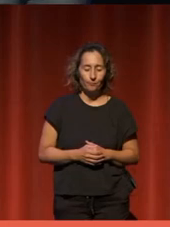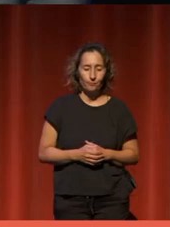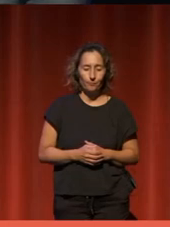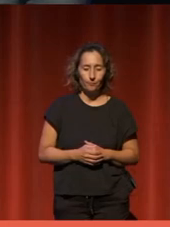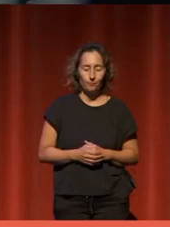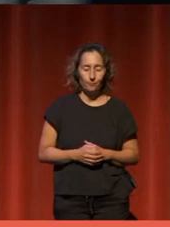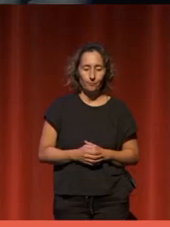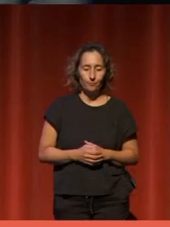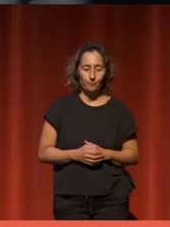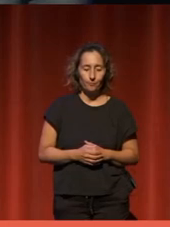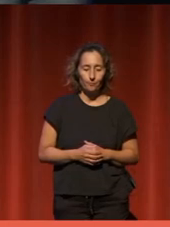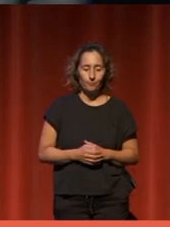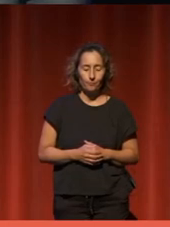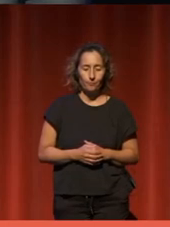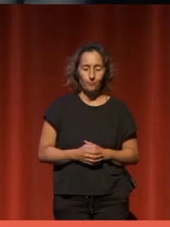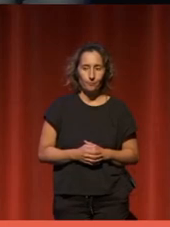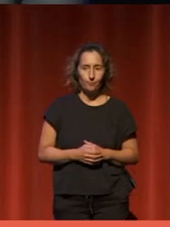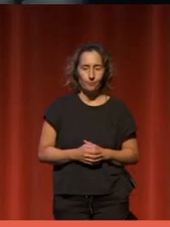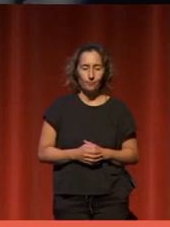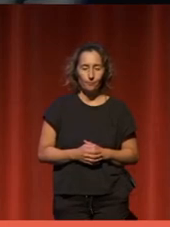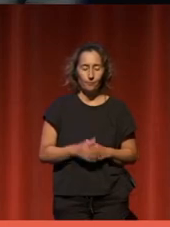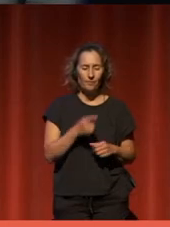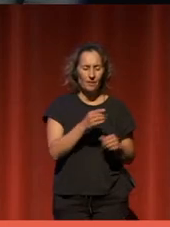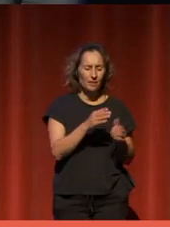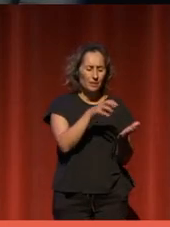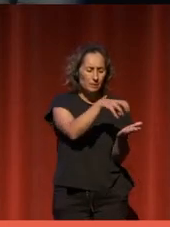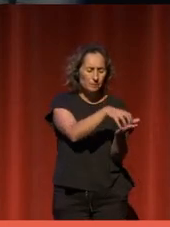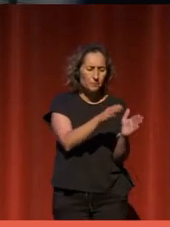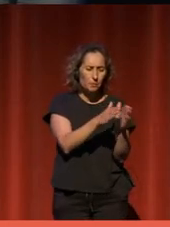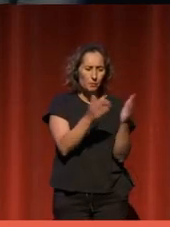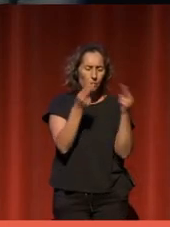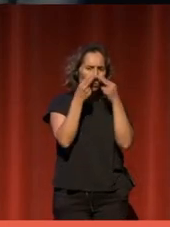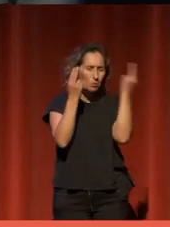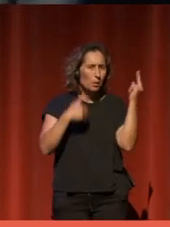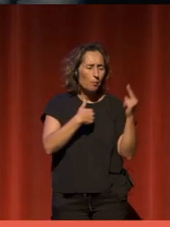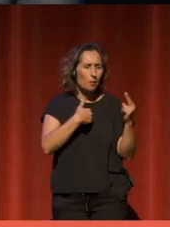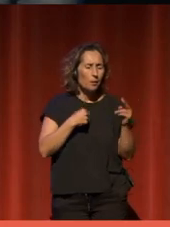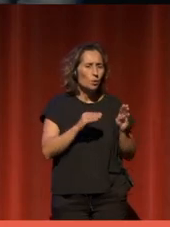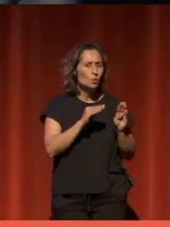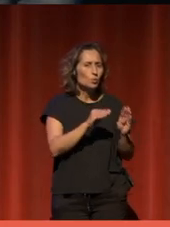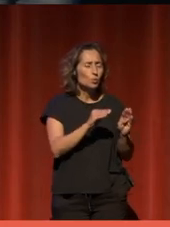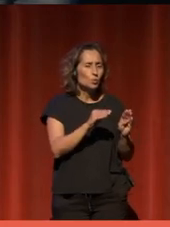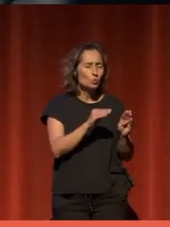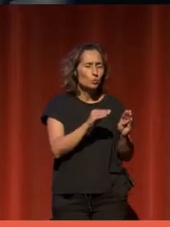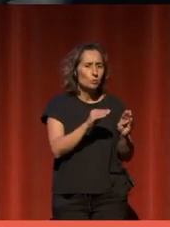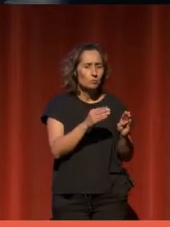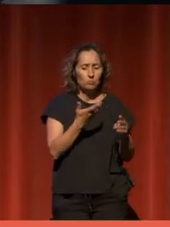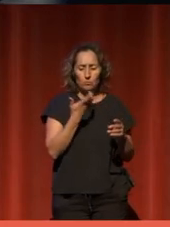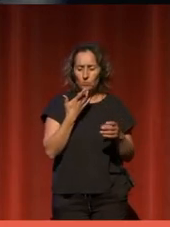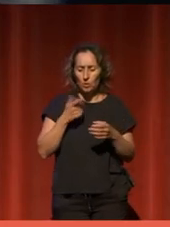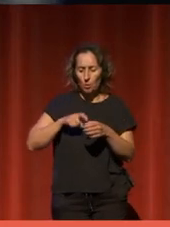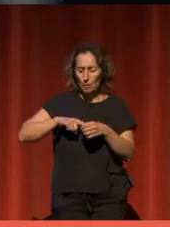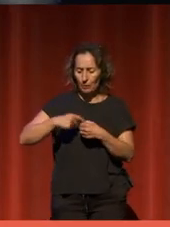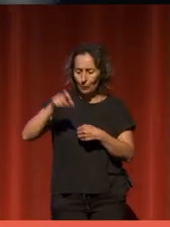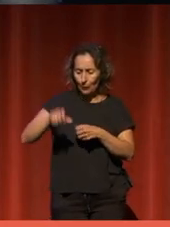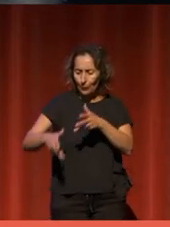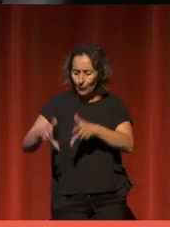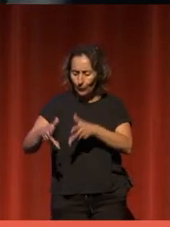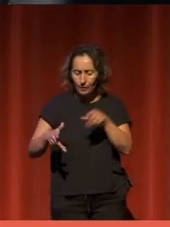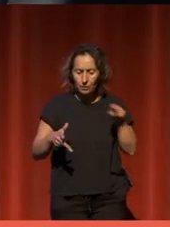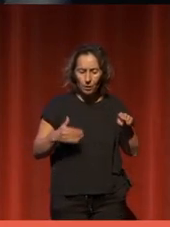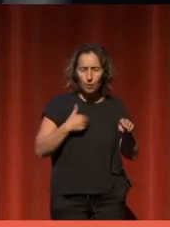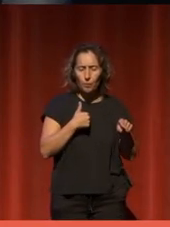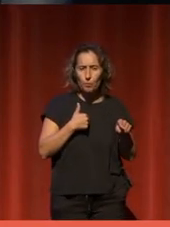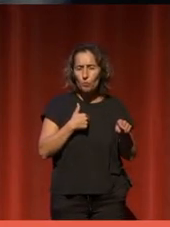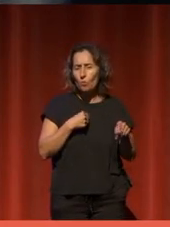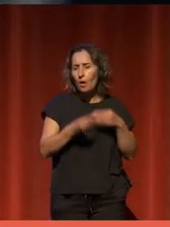Qué papel pueden desempeñar las bibliotecas públicas en los procesos de participación ciudadana